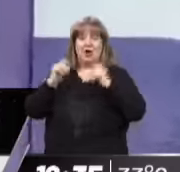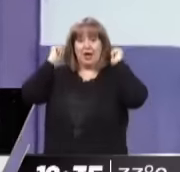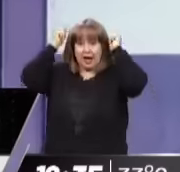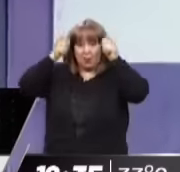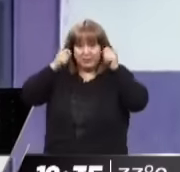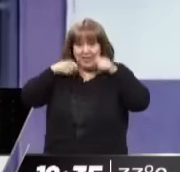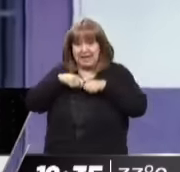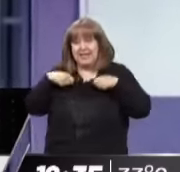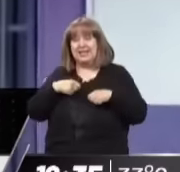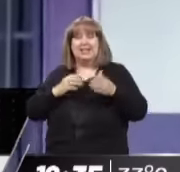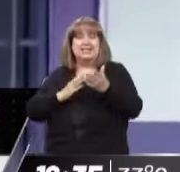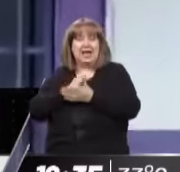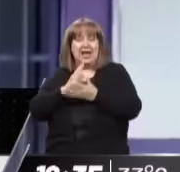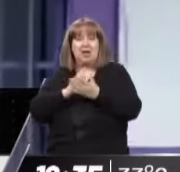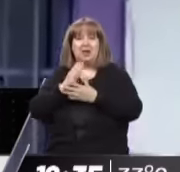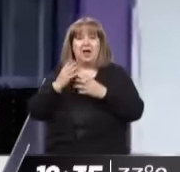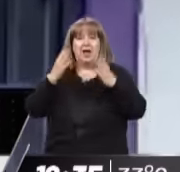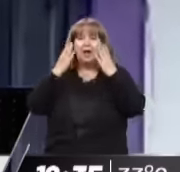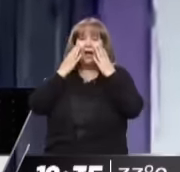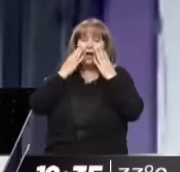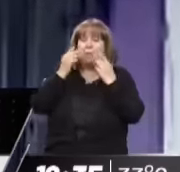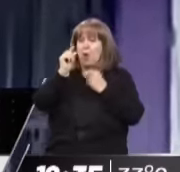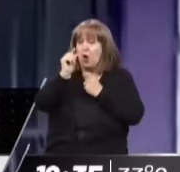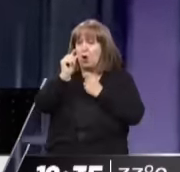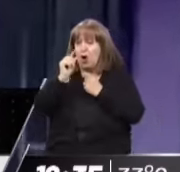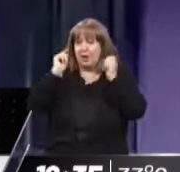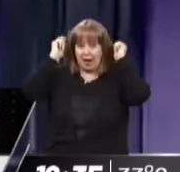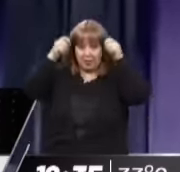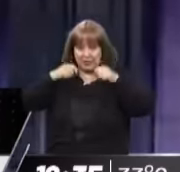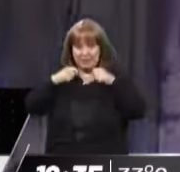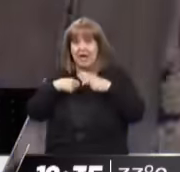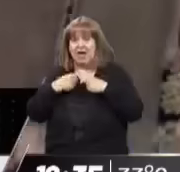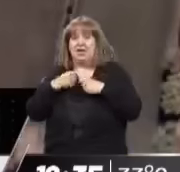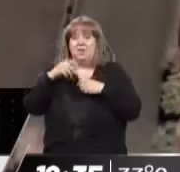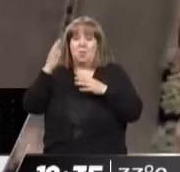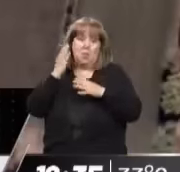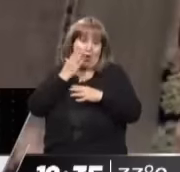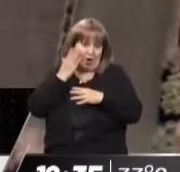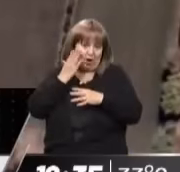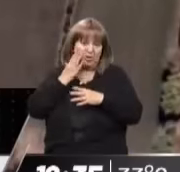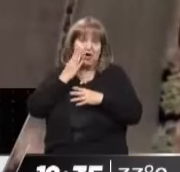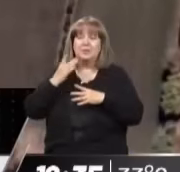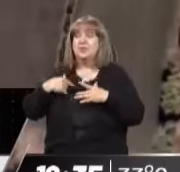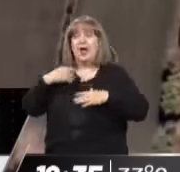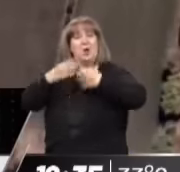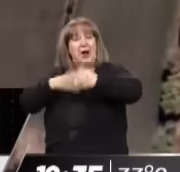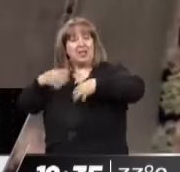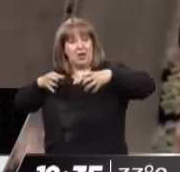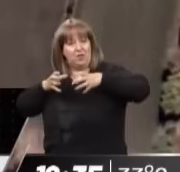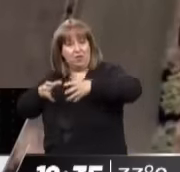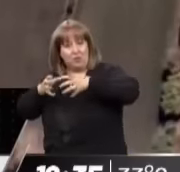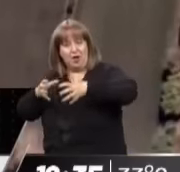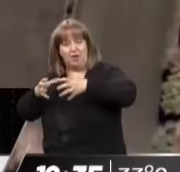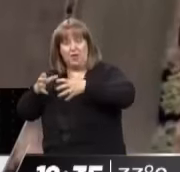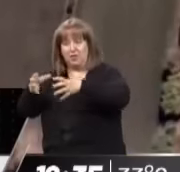este chico y que era muy difícil verle la cara o se le veía la cara, pero era una persona de tez morocha. Y que también era un chico, como